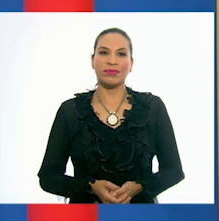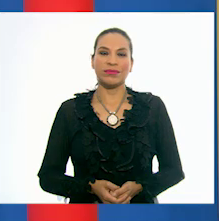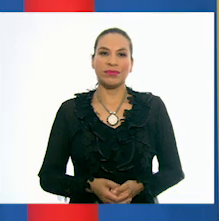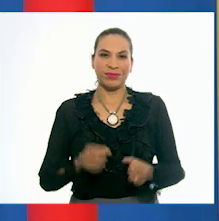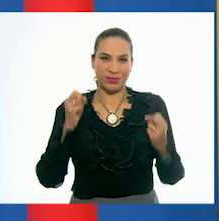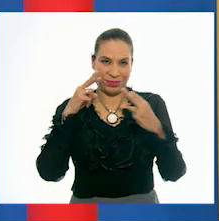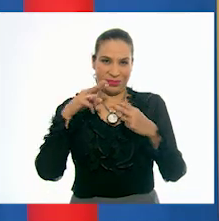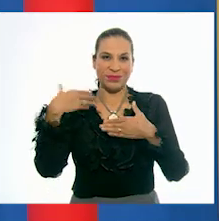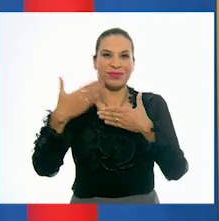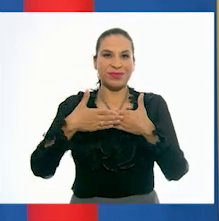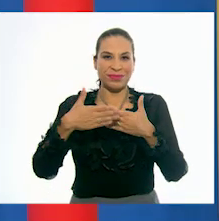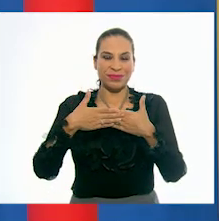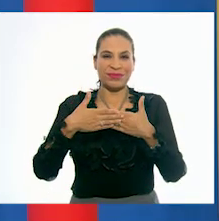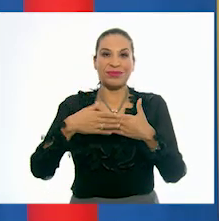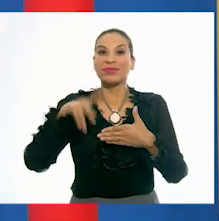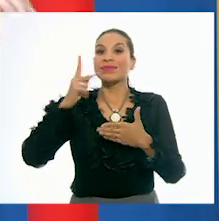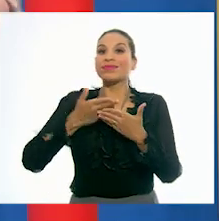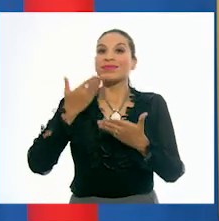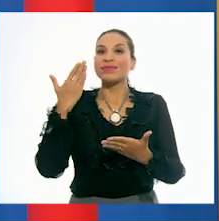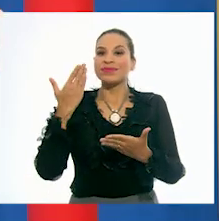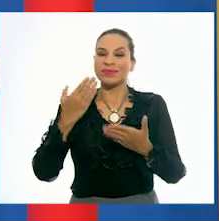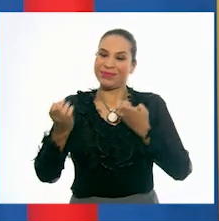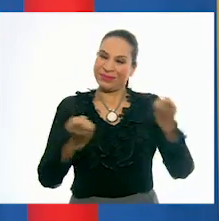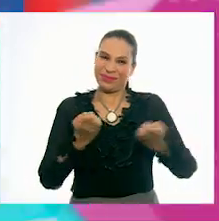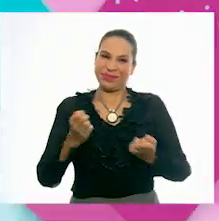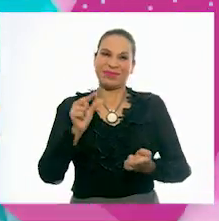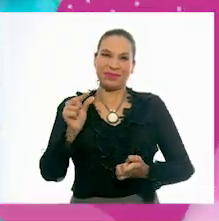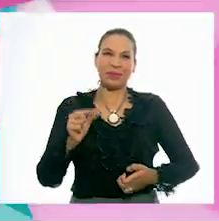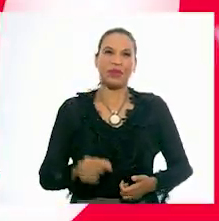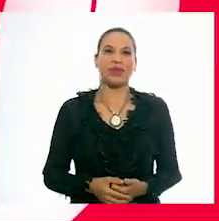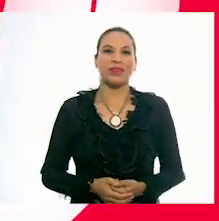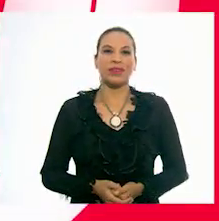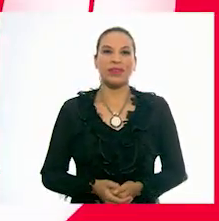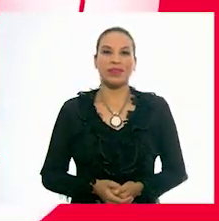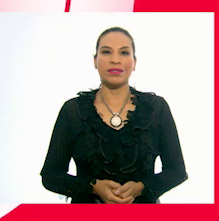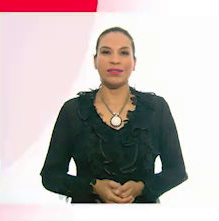Nos vemos en la próxima, pero antes, a movernos un poco.